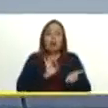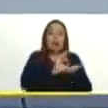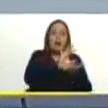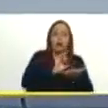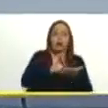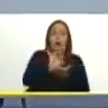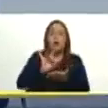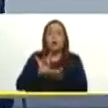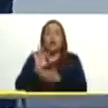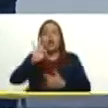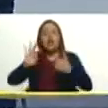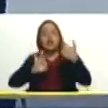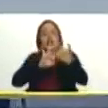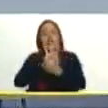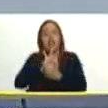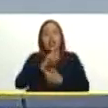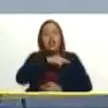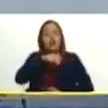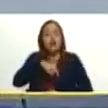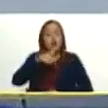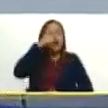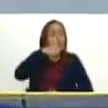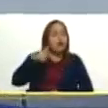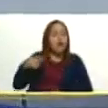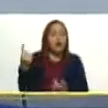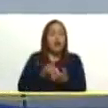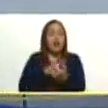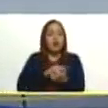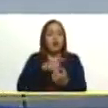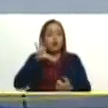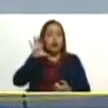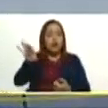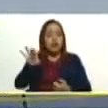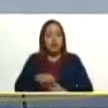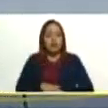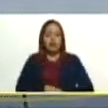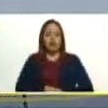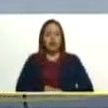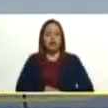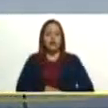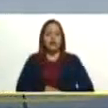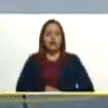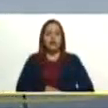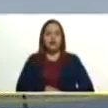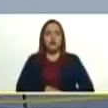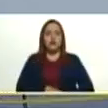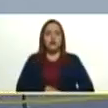de tres de nuestras hermanas naciones de la región.